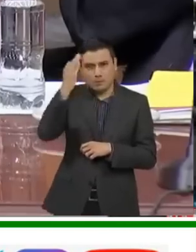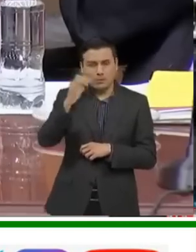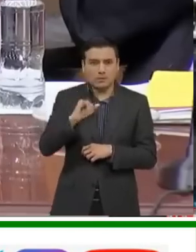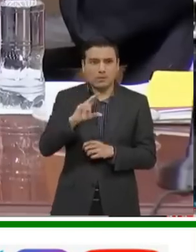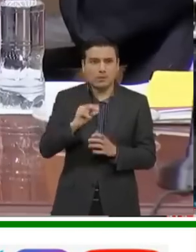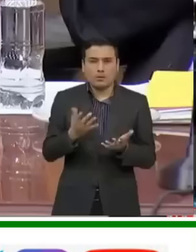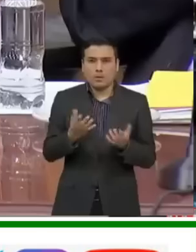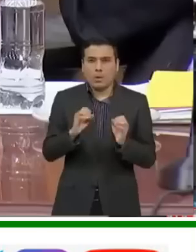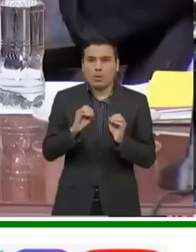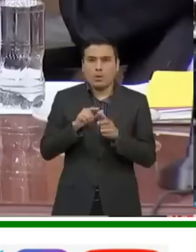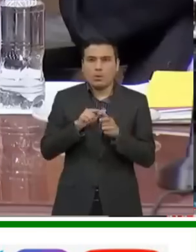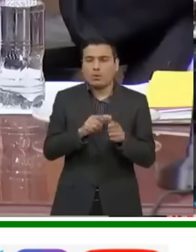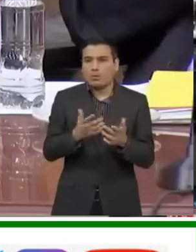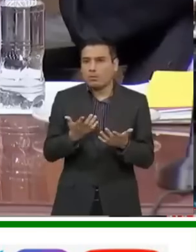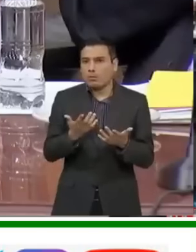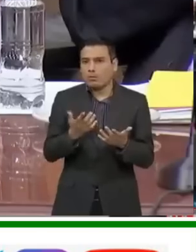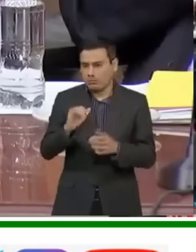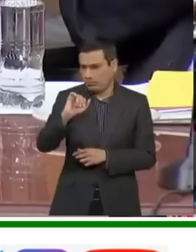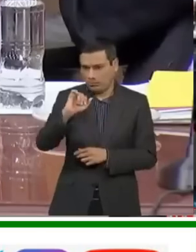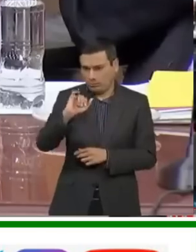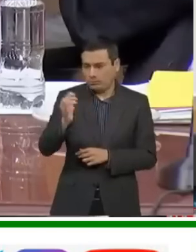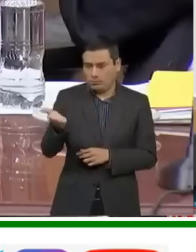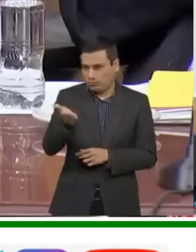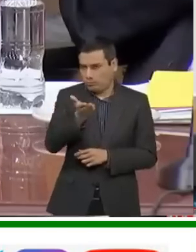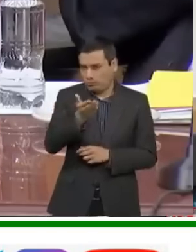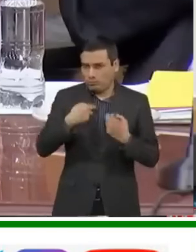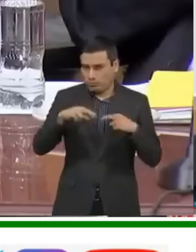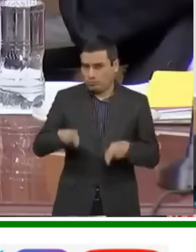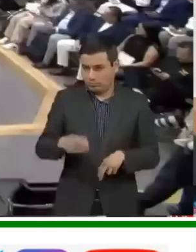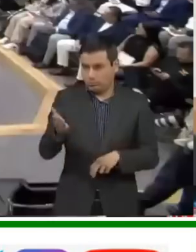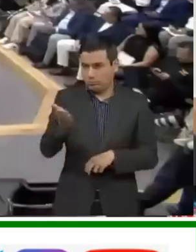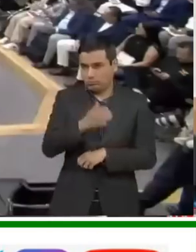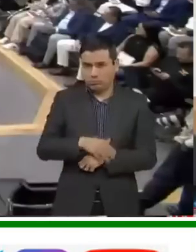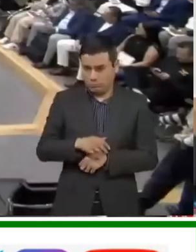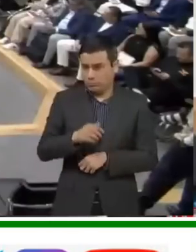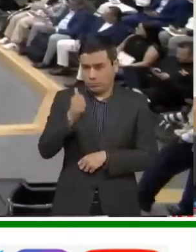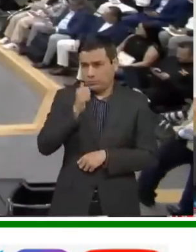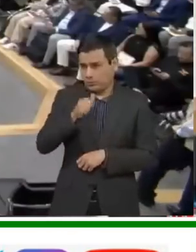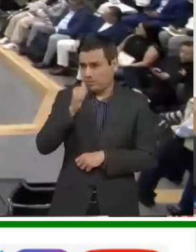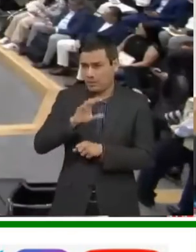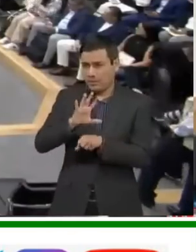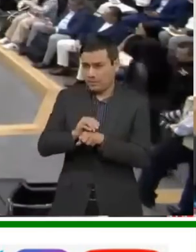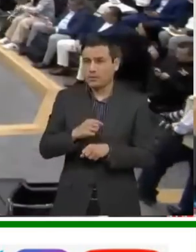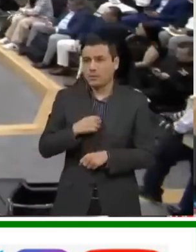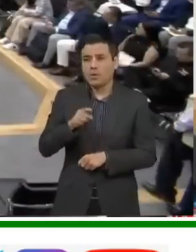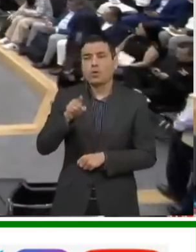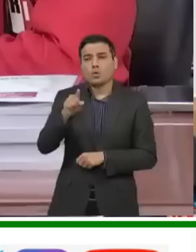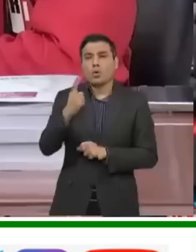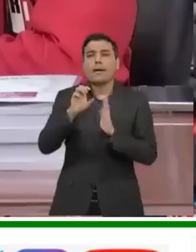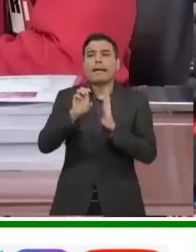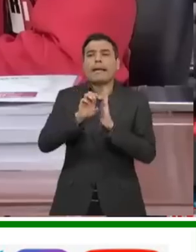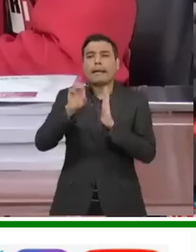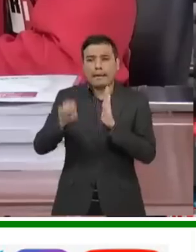se me permite continuar. Por supuesto que sí, señor representante, siempre se le ha permitido. El punto es que usted puso un